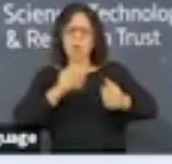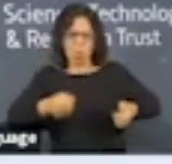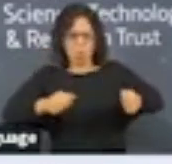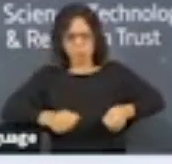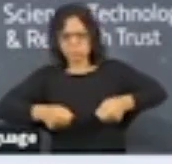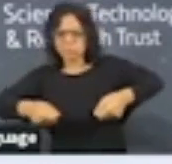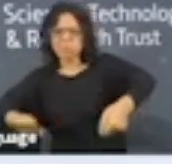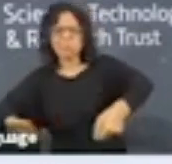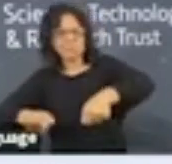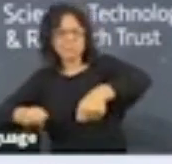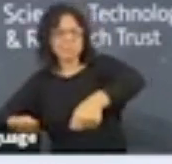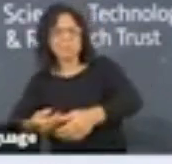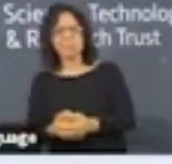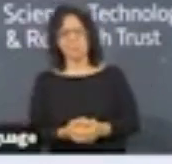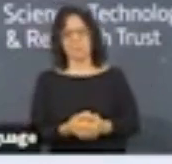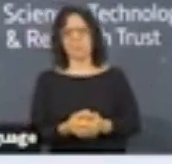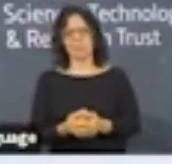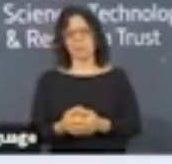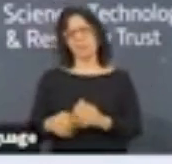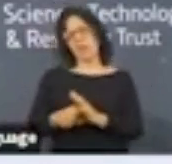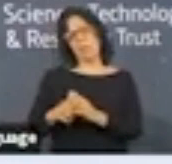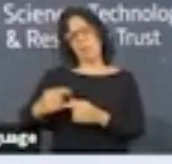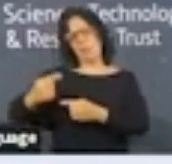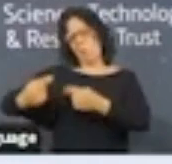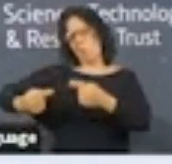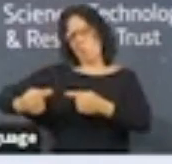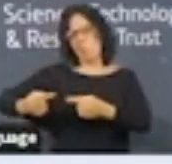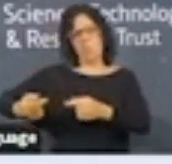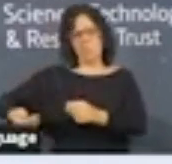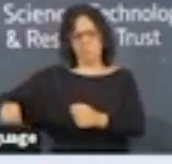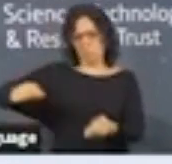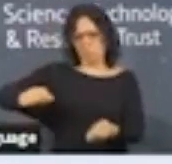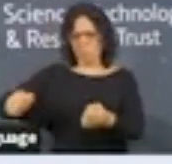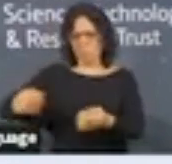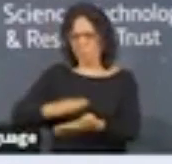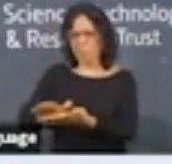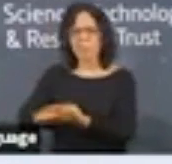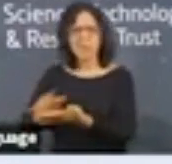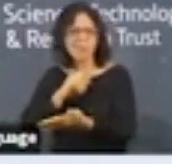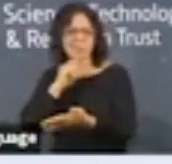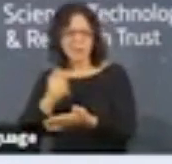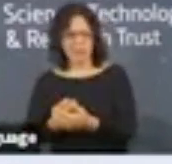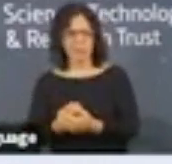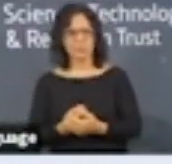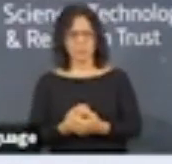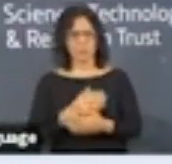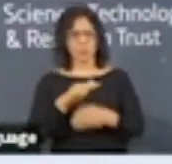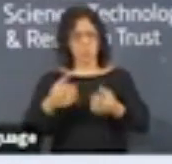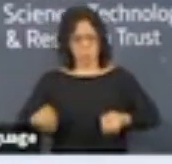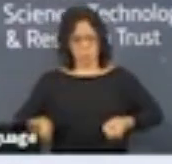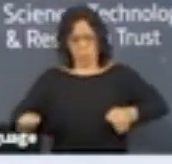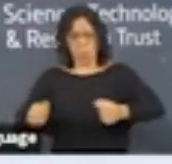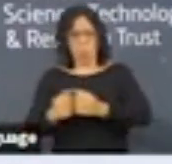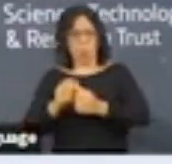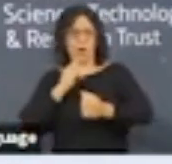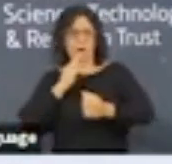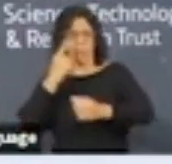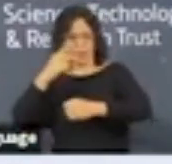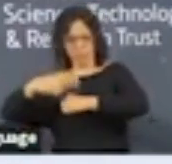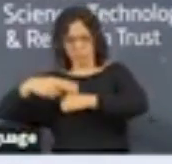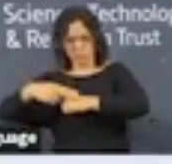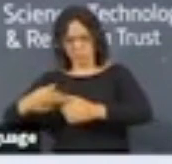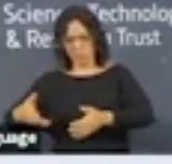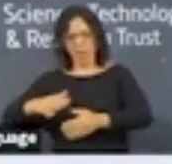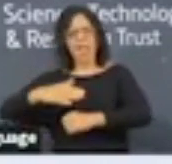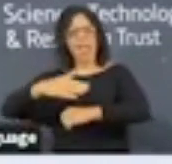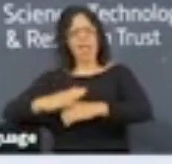sépticos, reciclar los neumáticos y otros recipientes, sellar bien los recipientes de almacenamiento de agua. Existe